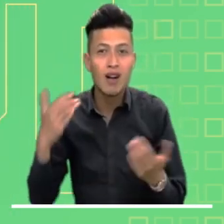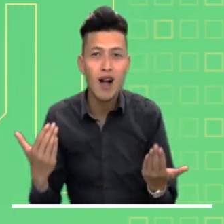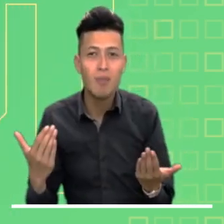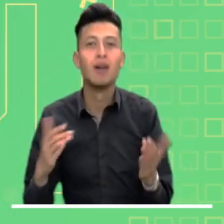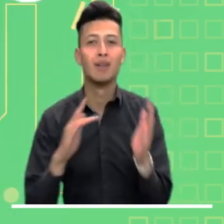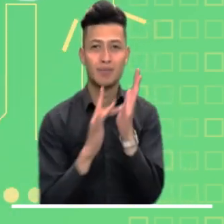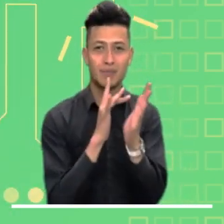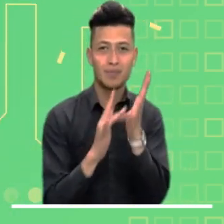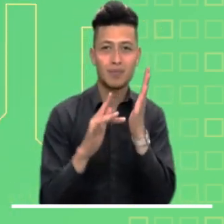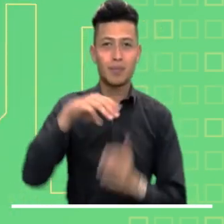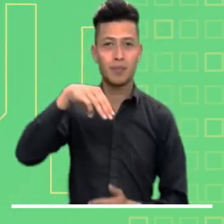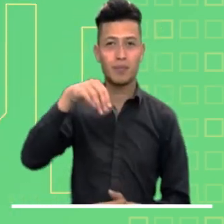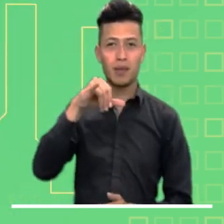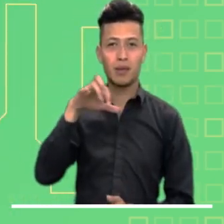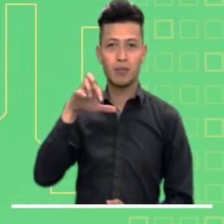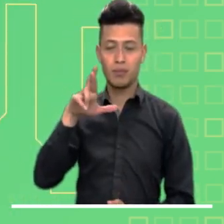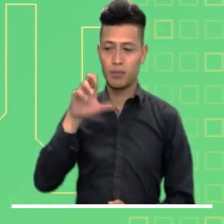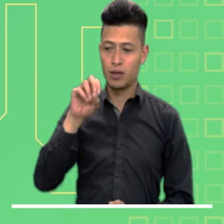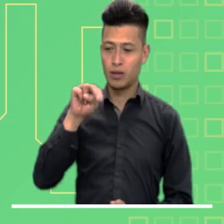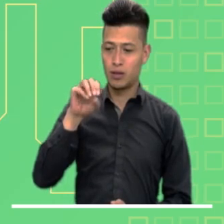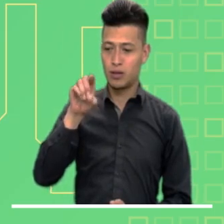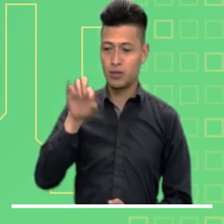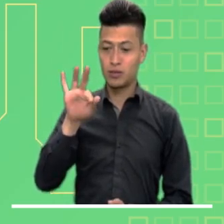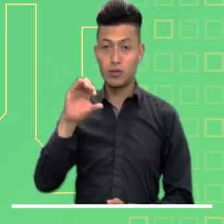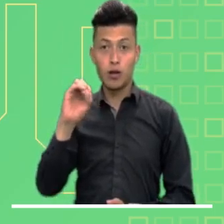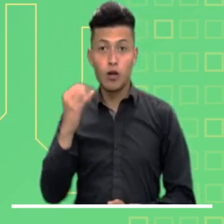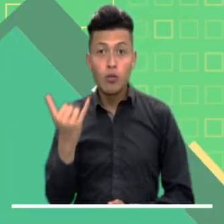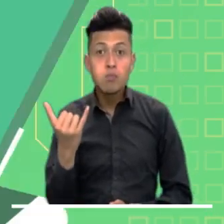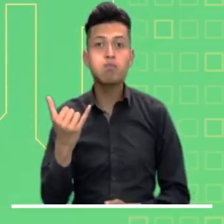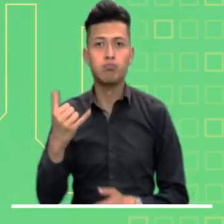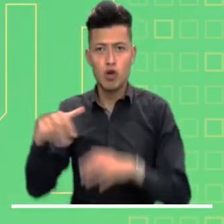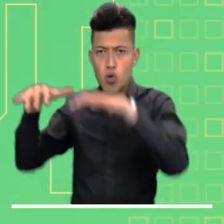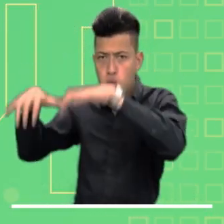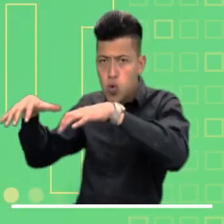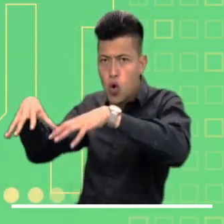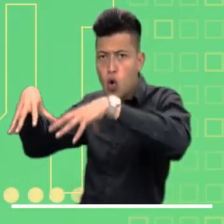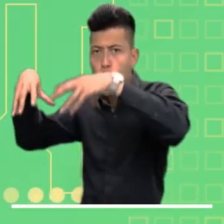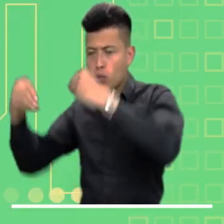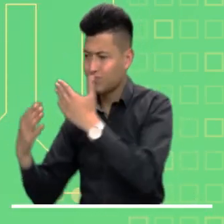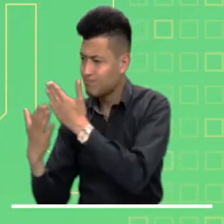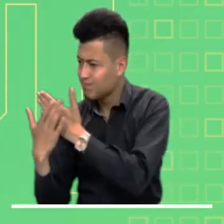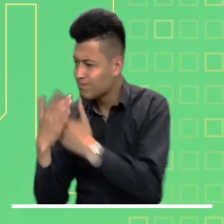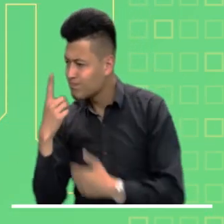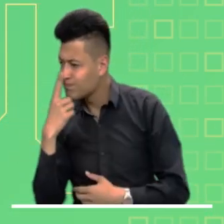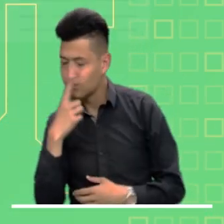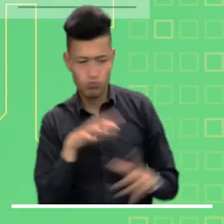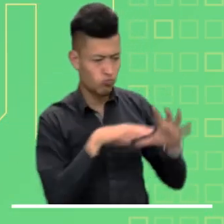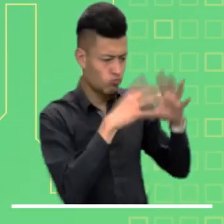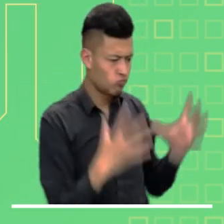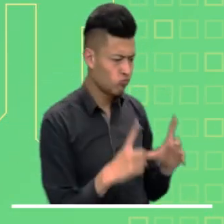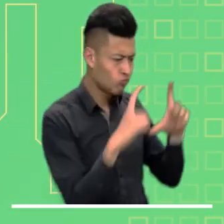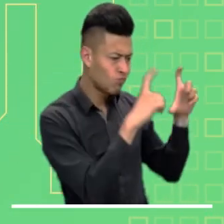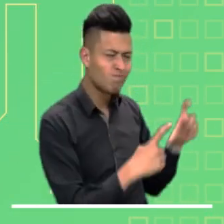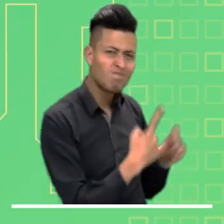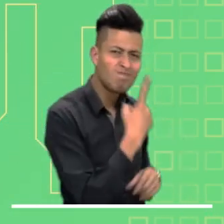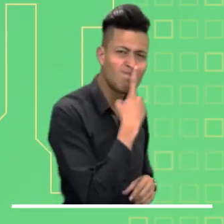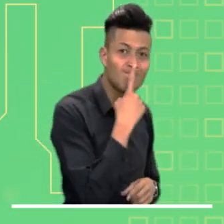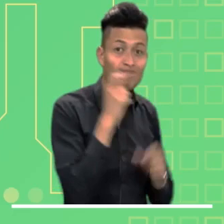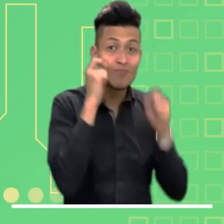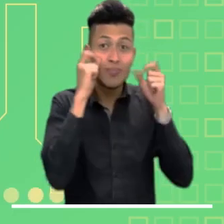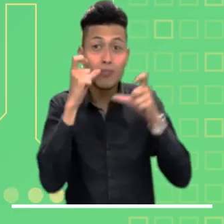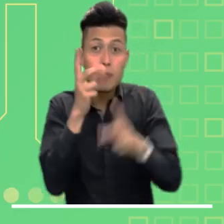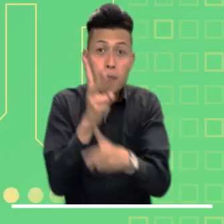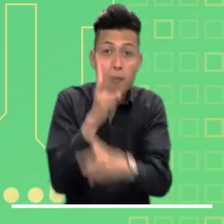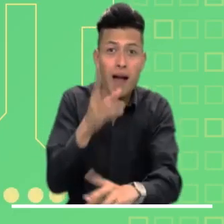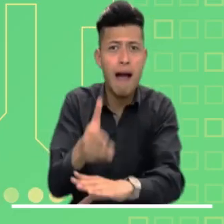Manténgase bien informado y en tiempo real a través de nuestra aplicación Mi Pronóstico. Consulte los pronósticos del estado